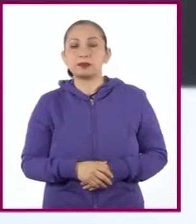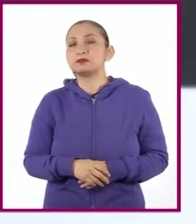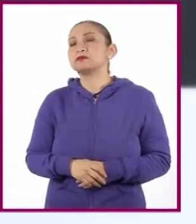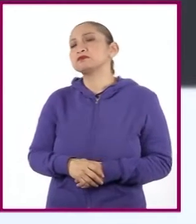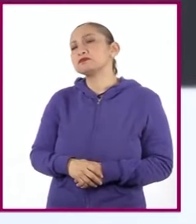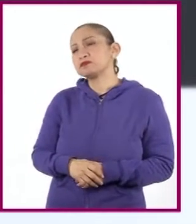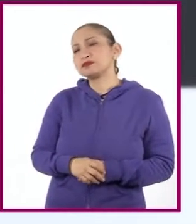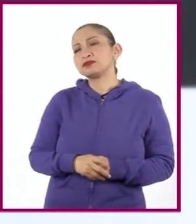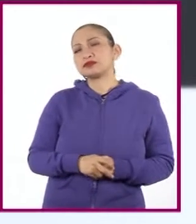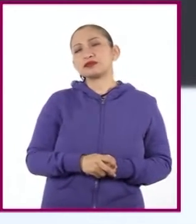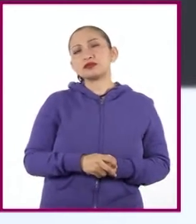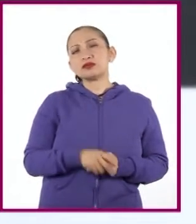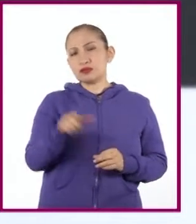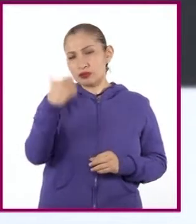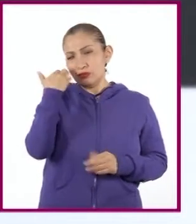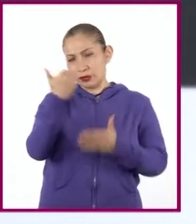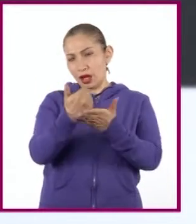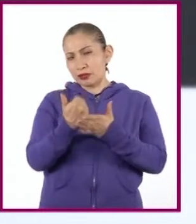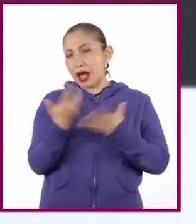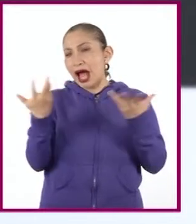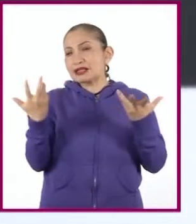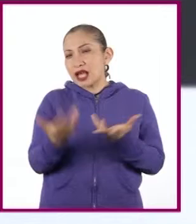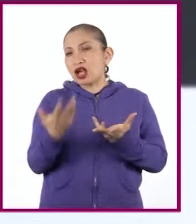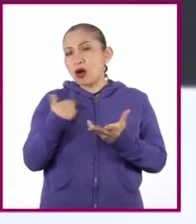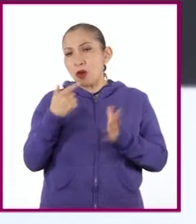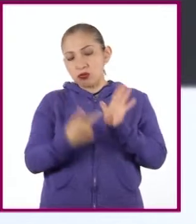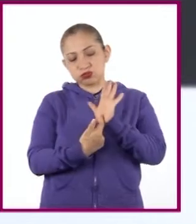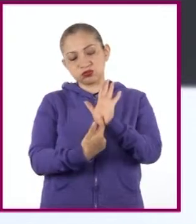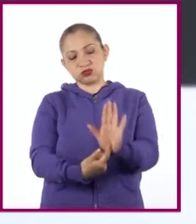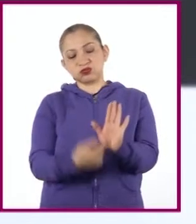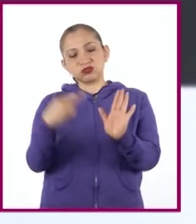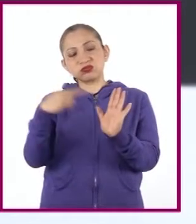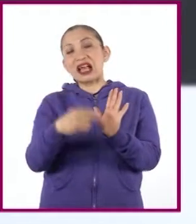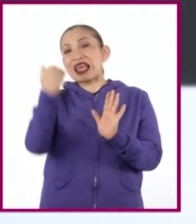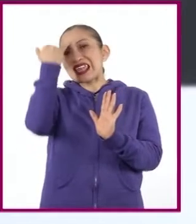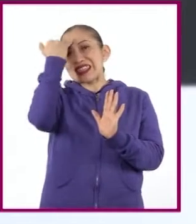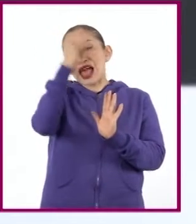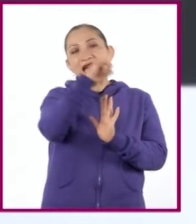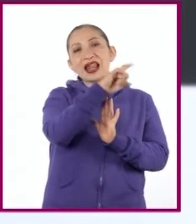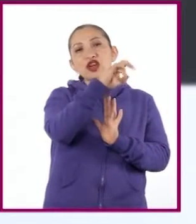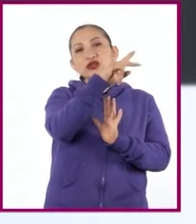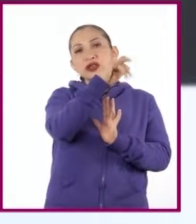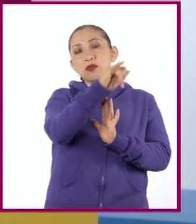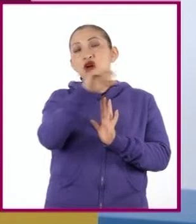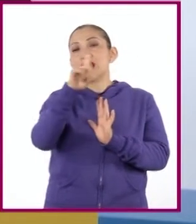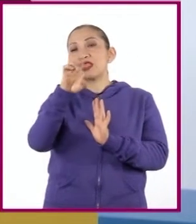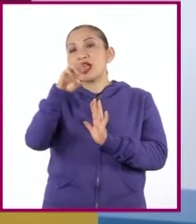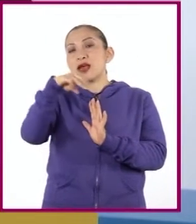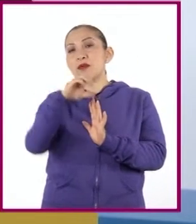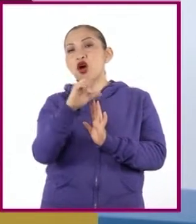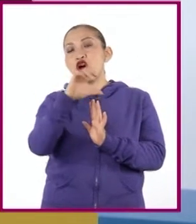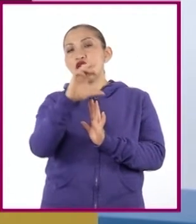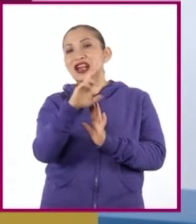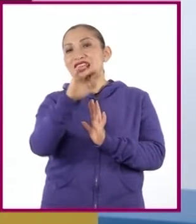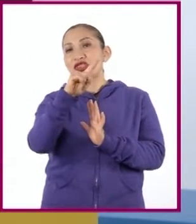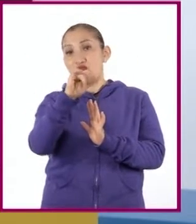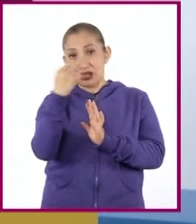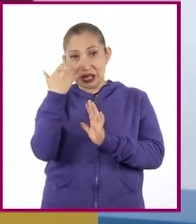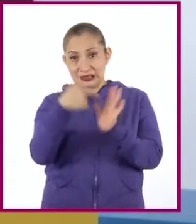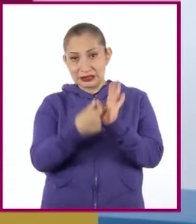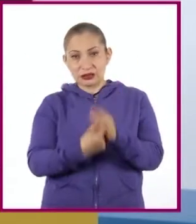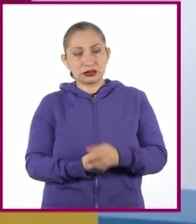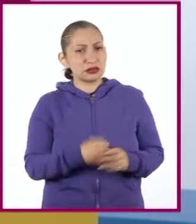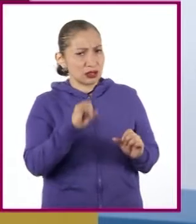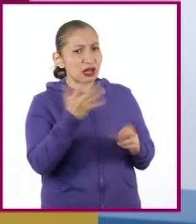Enrique, ¿quieres ayudarme a realizar una representación de las ideas de Leucipo y Demócrito? Claro que sí, maestra,